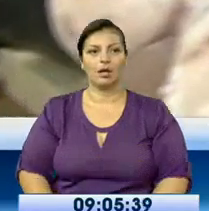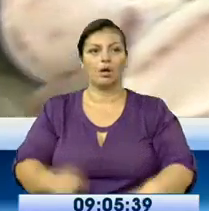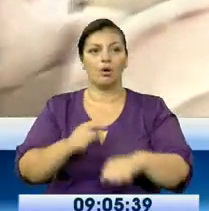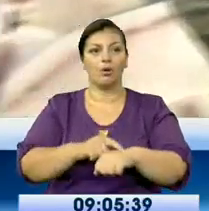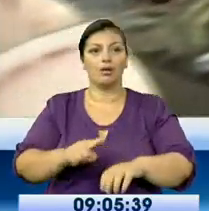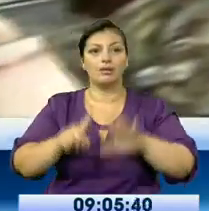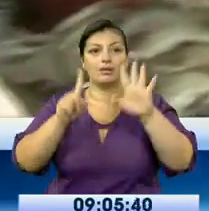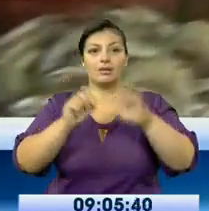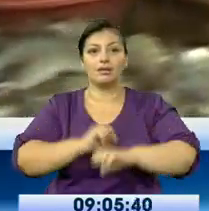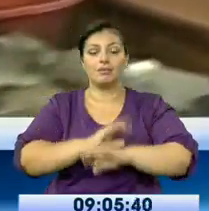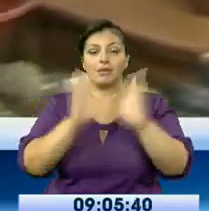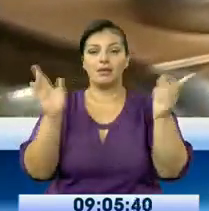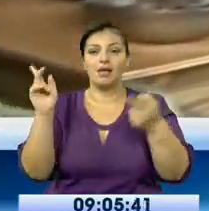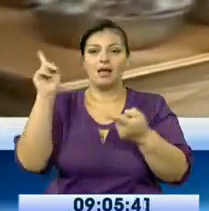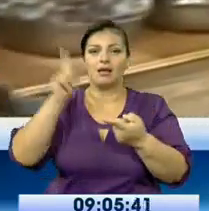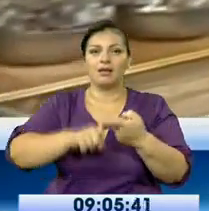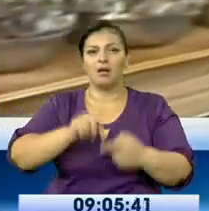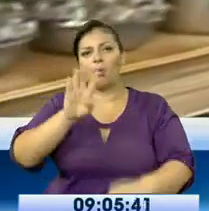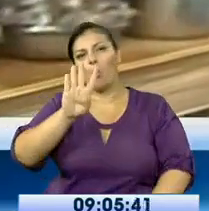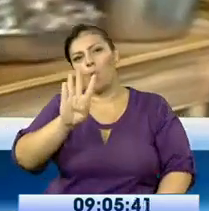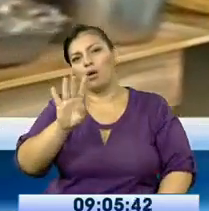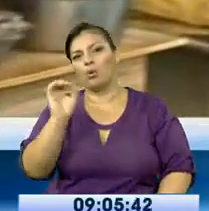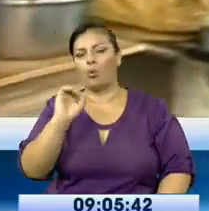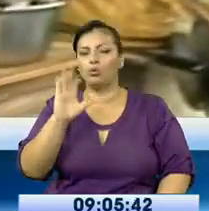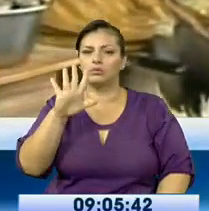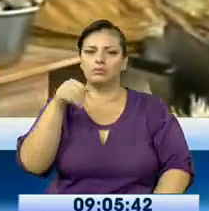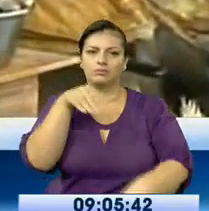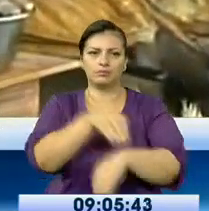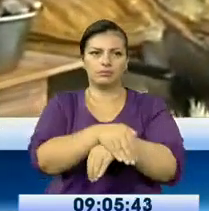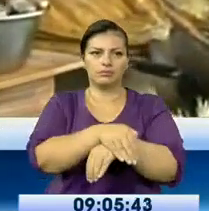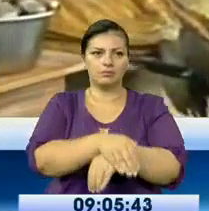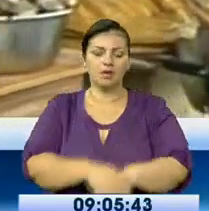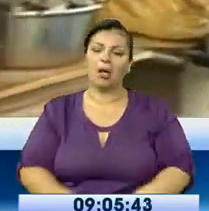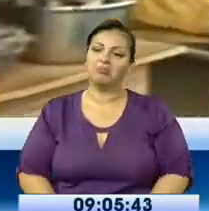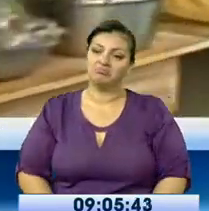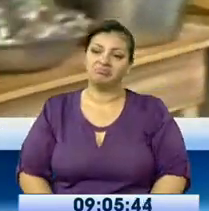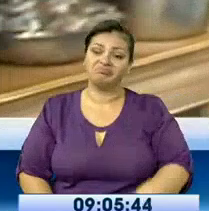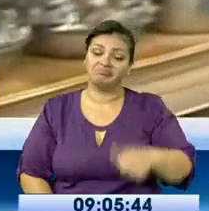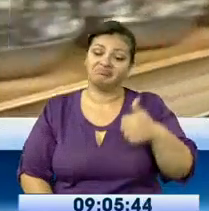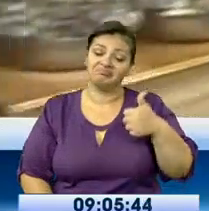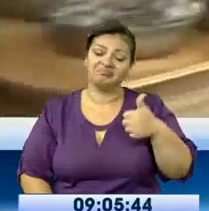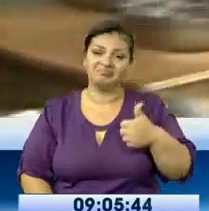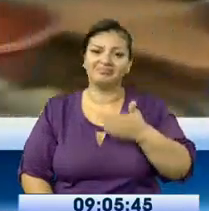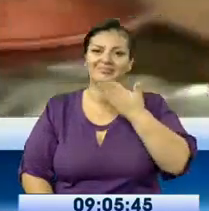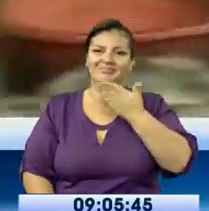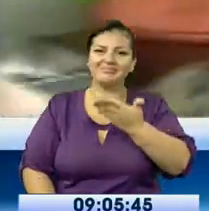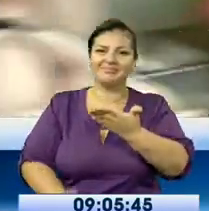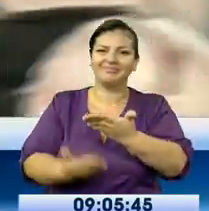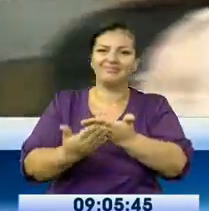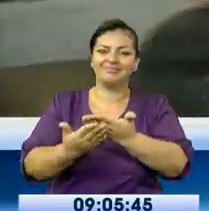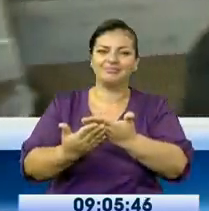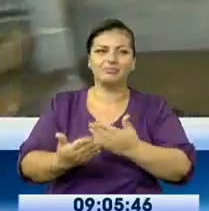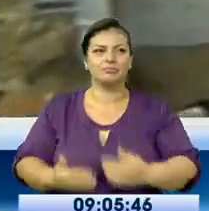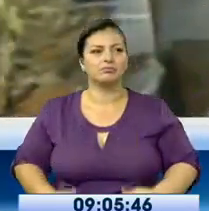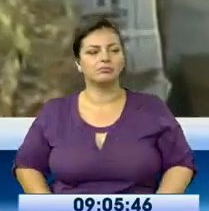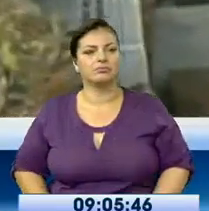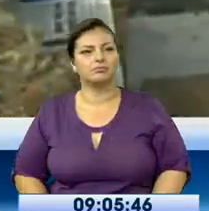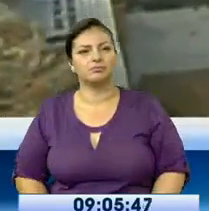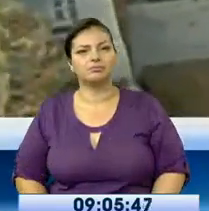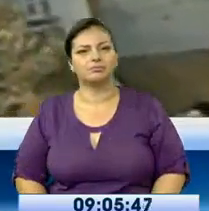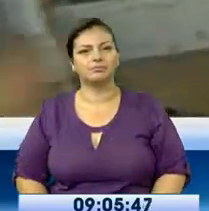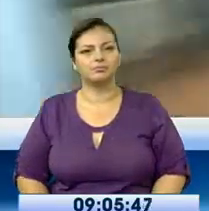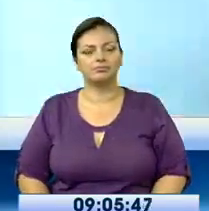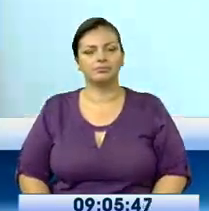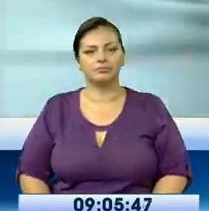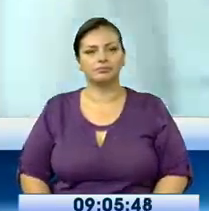mañana hasta las 45 de la tarde 6 de la mañana 4:5 de la tarde Bueno muy buen horario Gracias mi amigo y sí como dice él recién